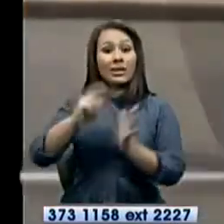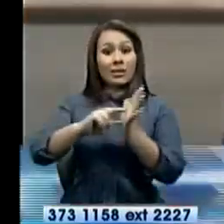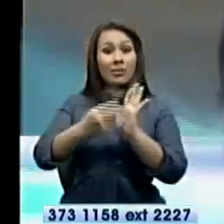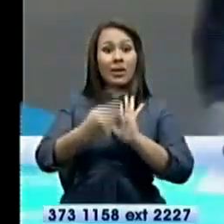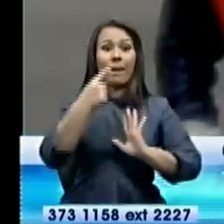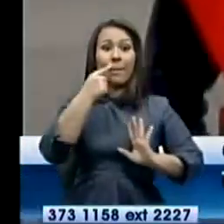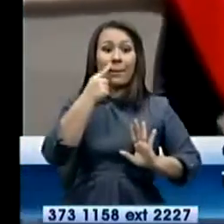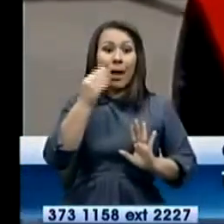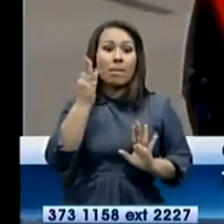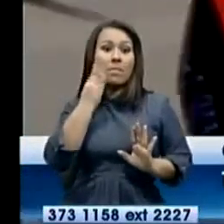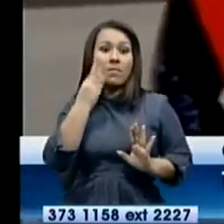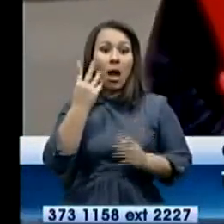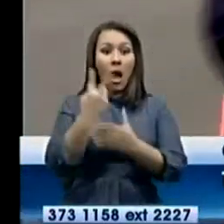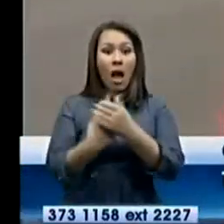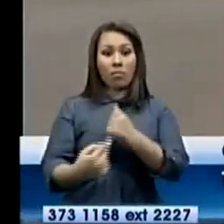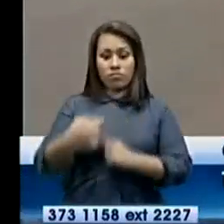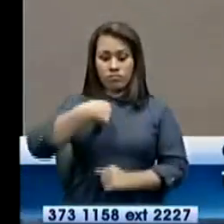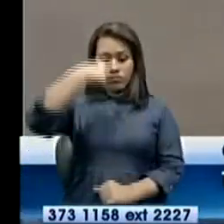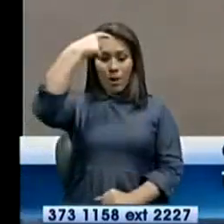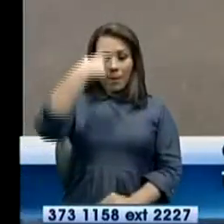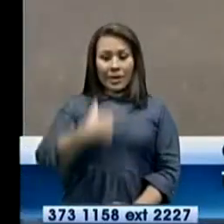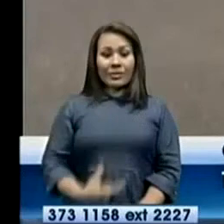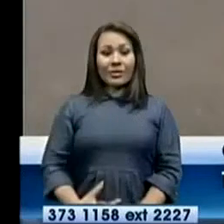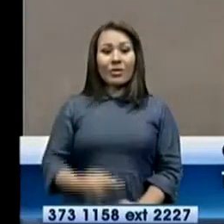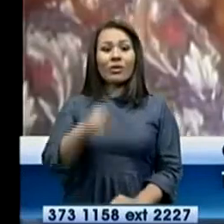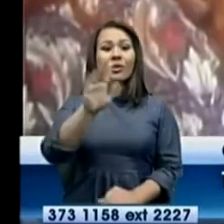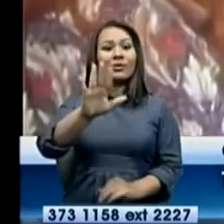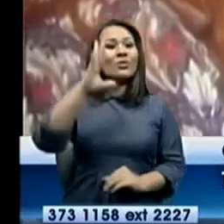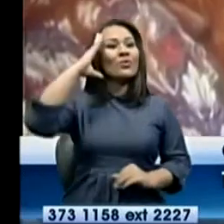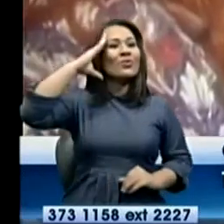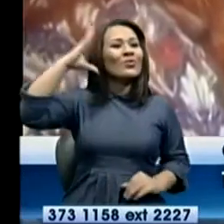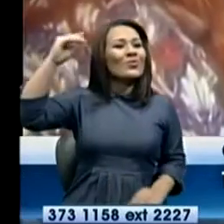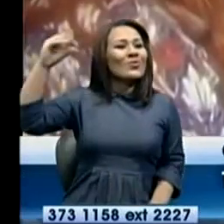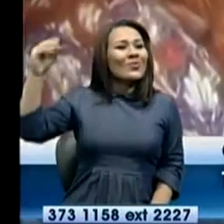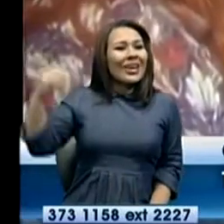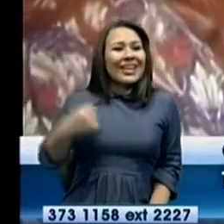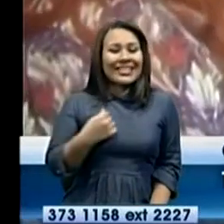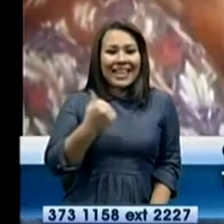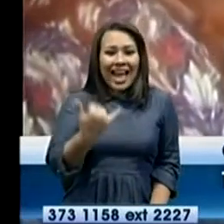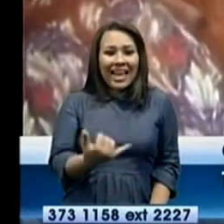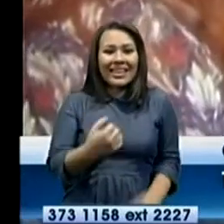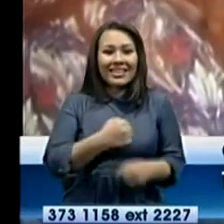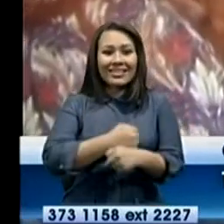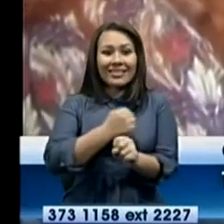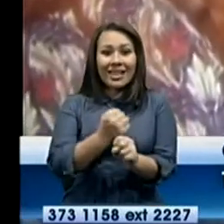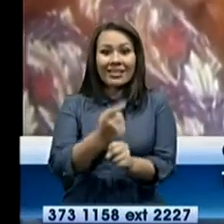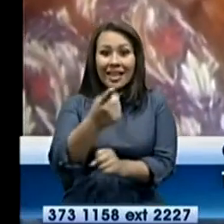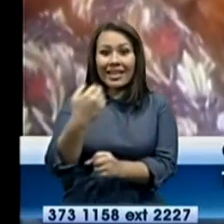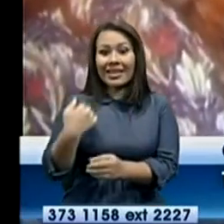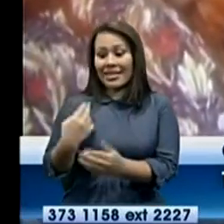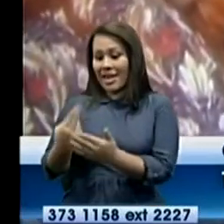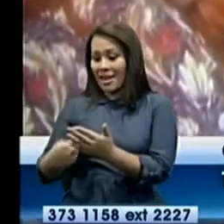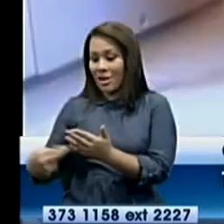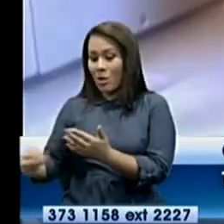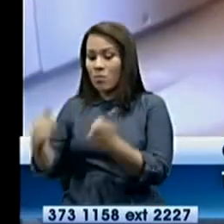de la palabra, una mujer sin duda alguna. Y su sueño dice que se está realizando, el tener a sus hijos bien cuidados sin que les